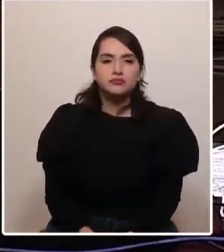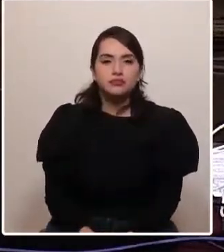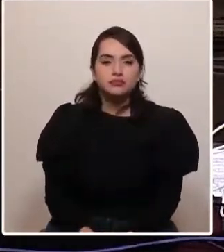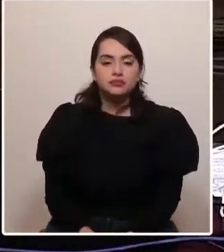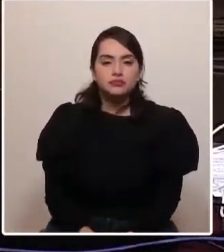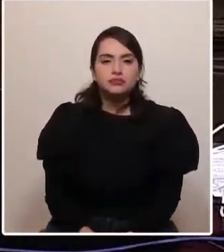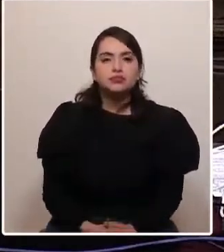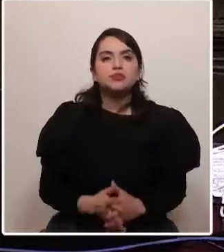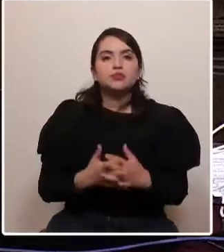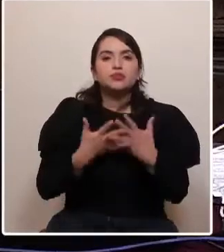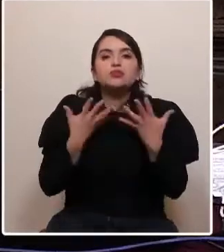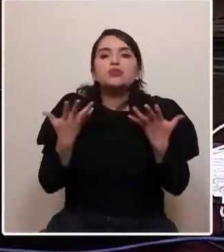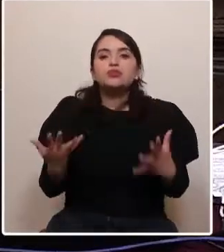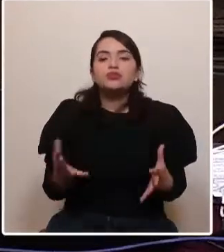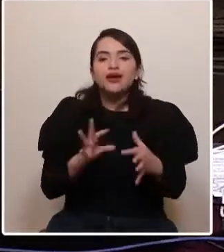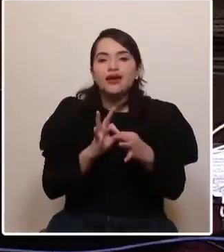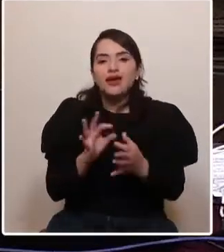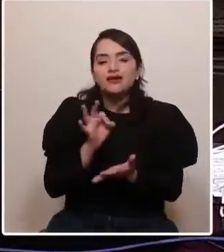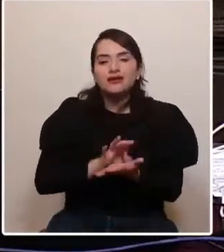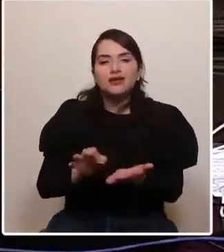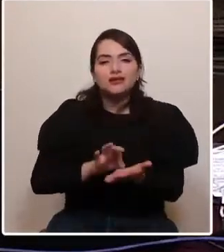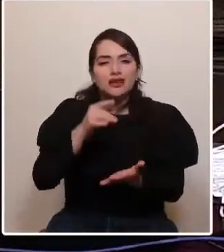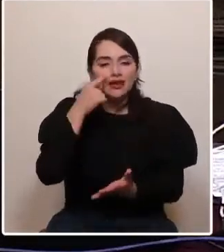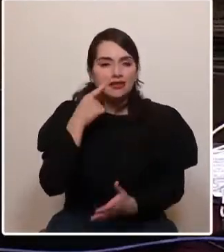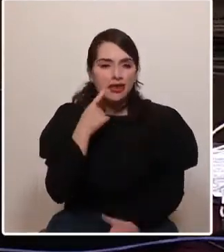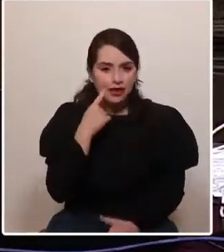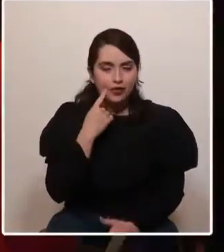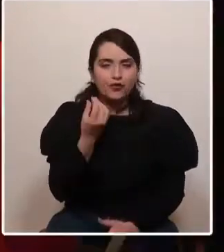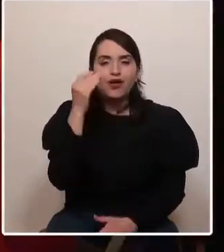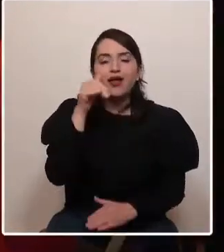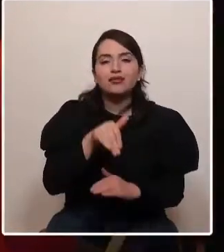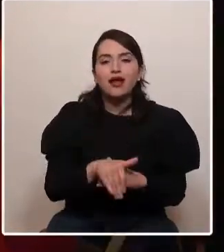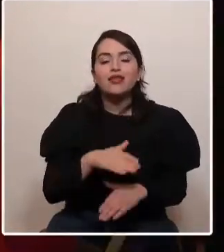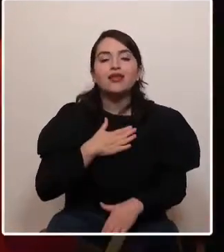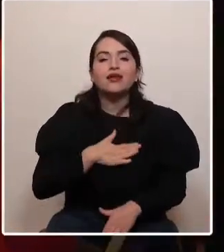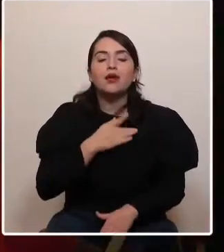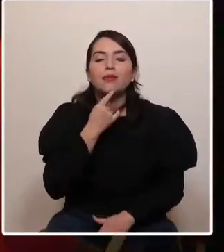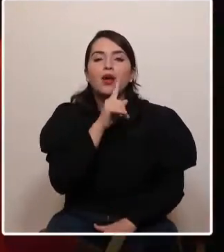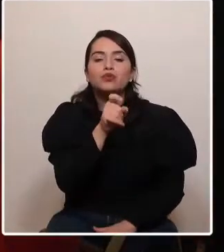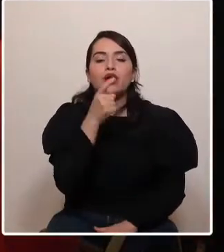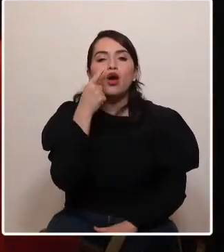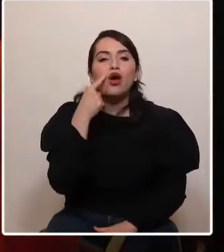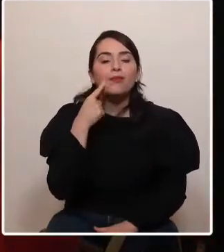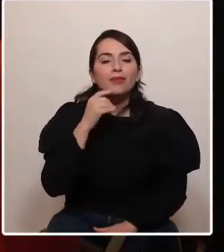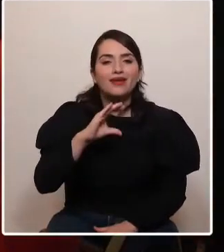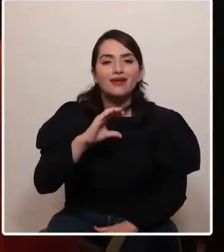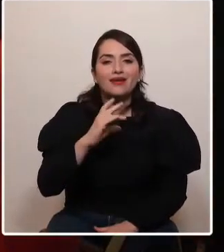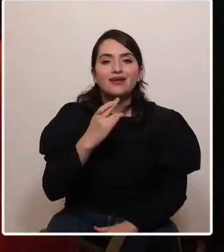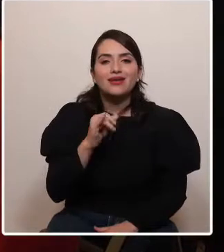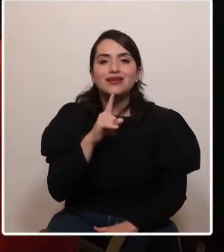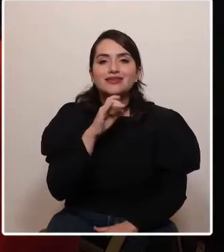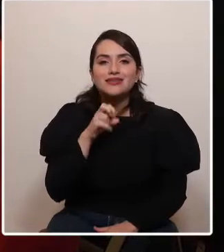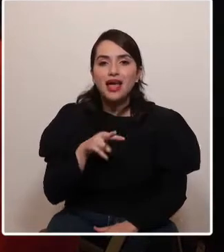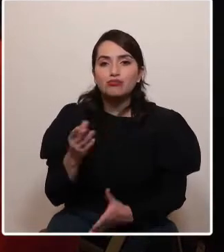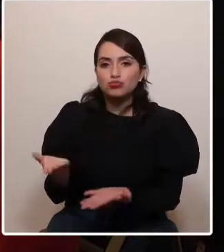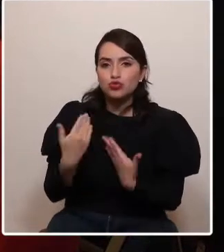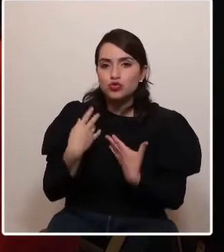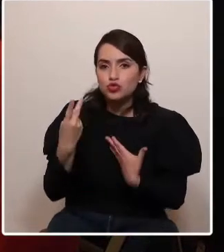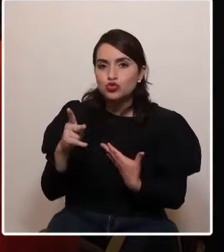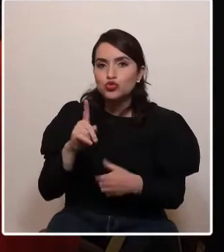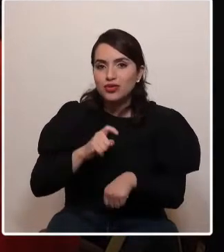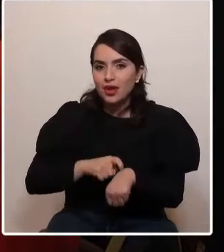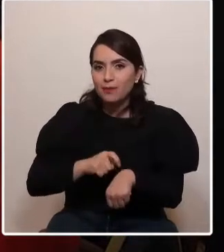Muchas gracias, secretario. Buenas tardes. Quisiera preguntarle al convencional Cristian Viera si es que me va a ceder su